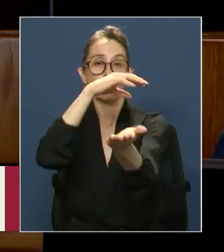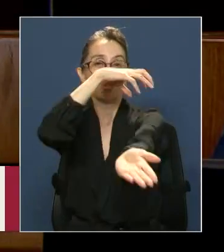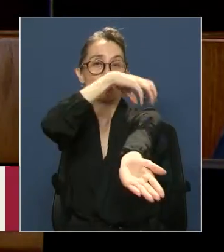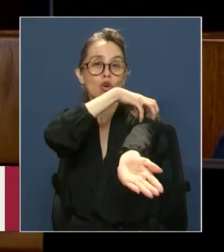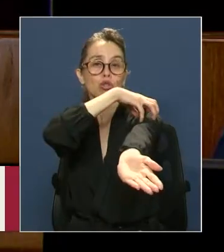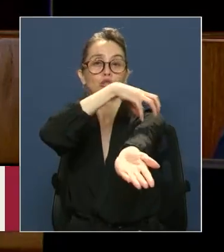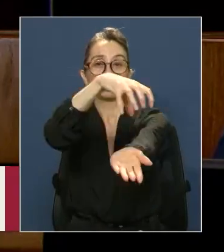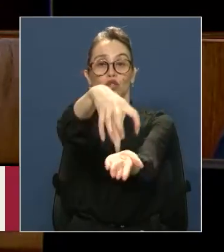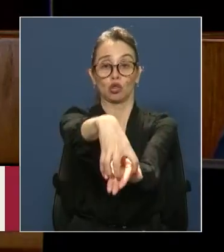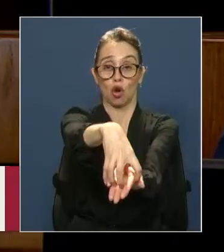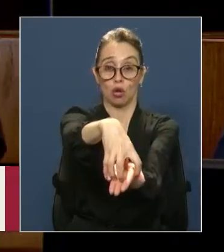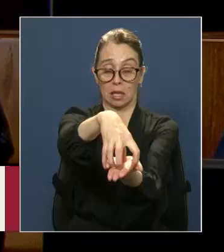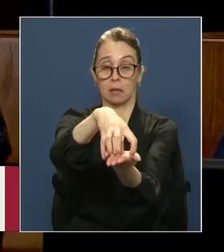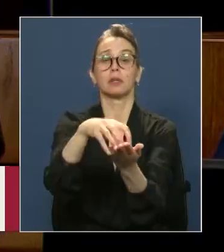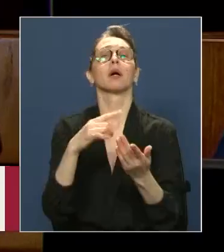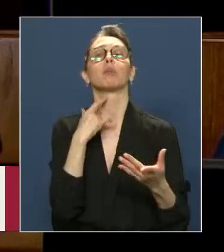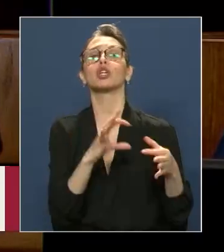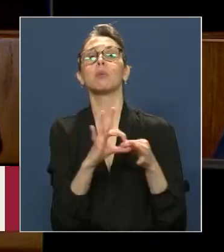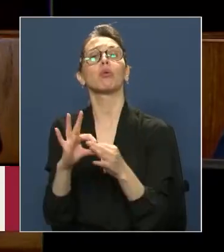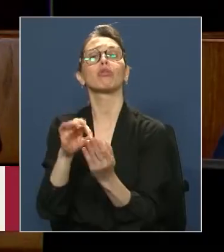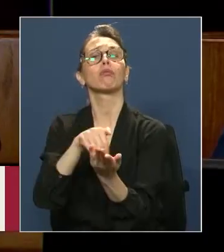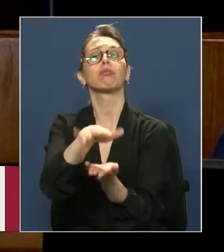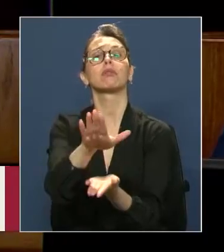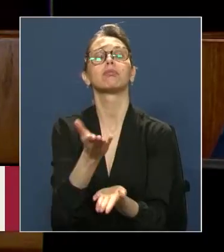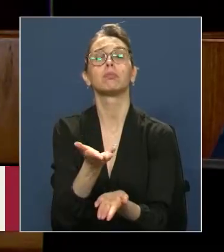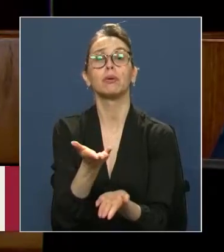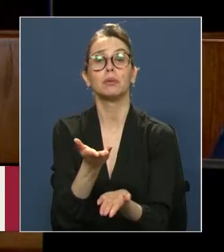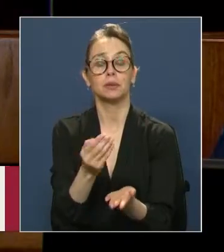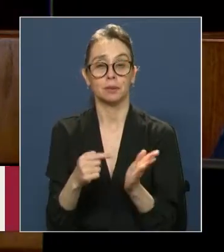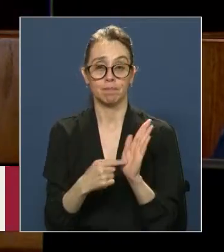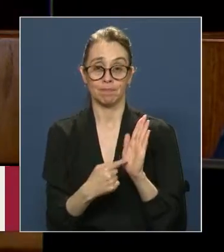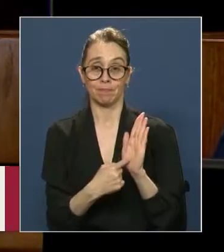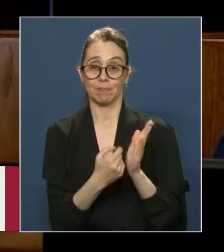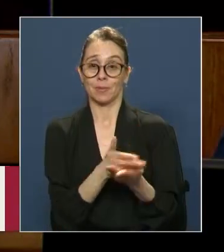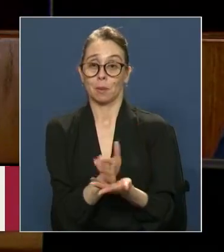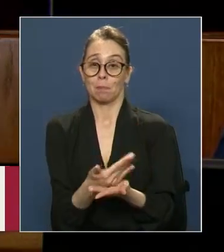Extremas. Entre otras razones, porque este plan